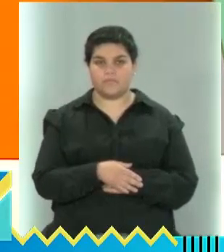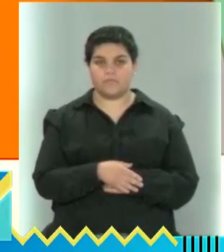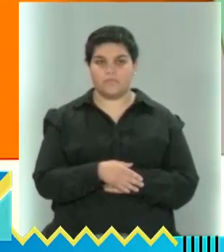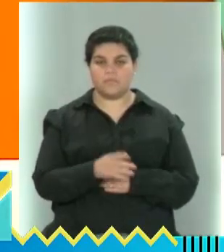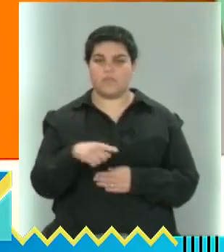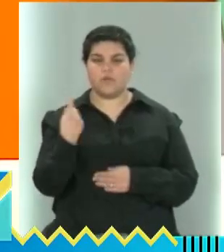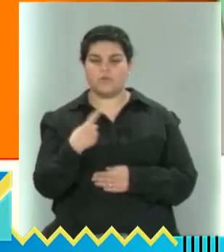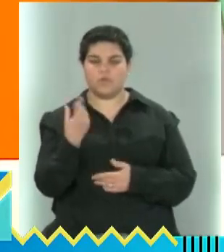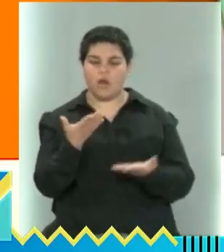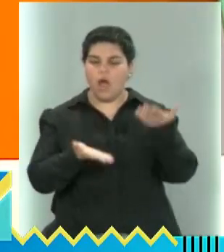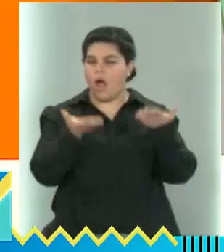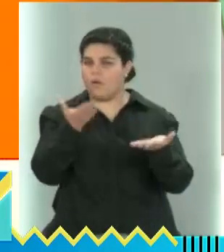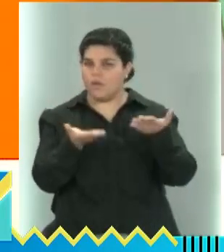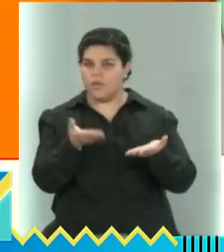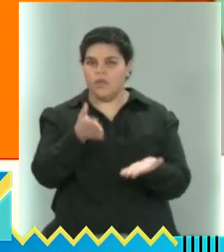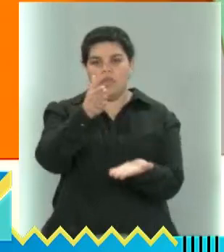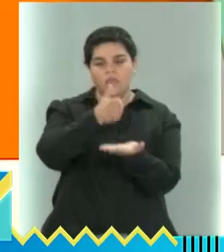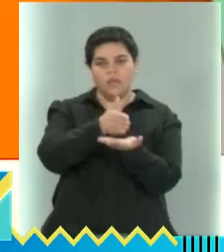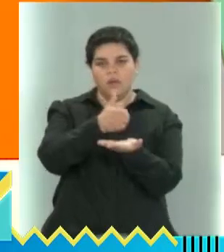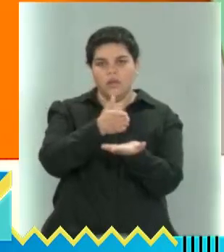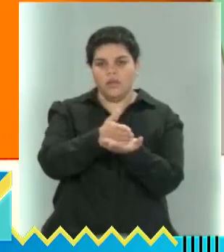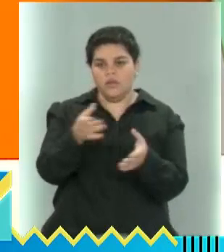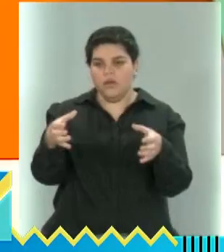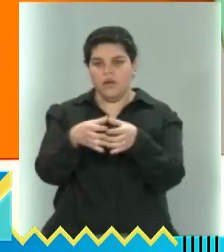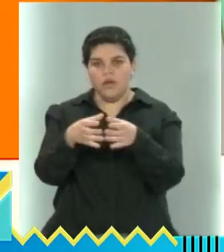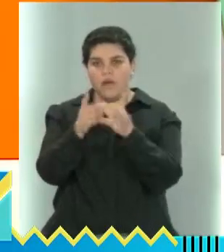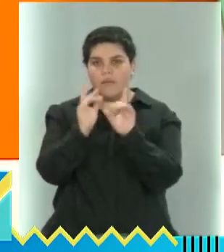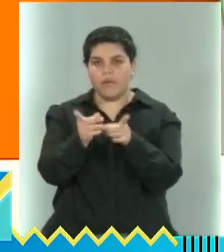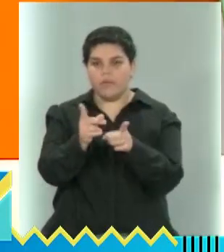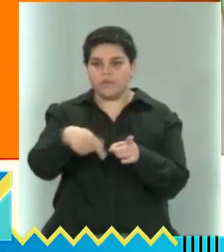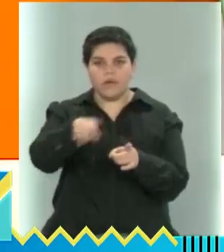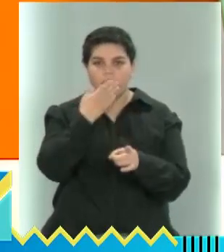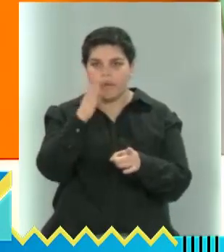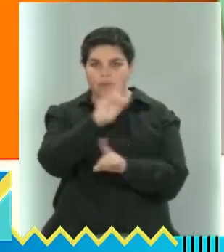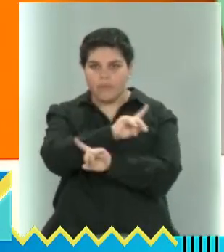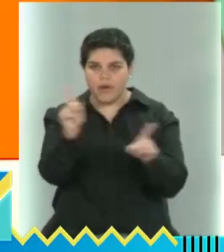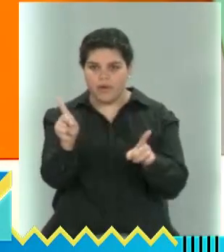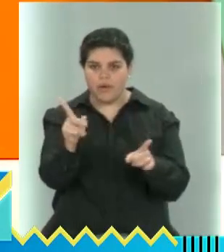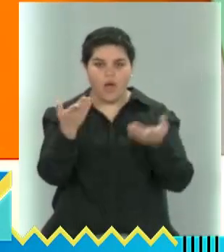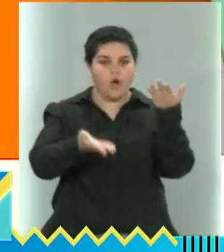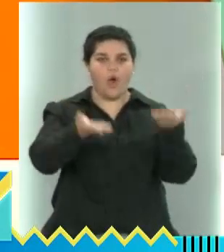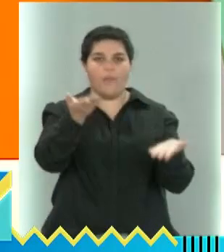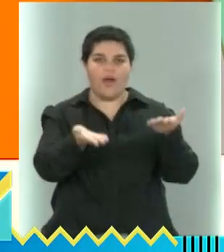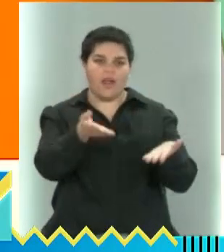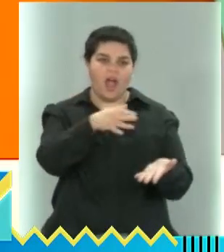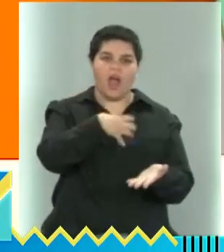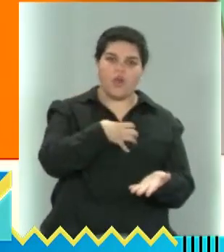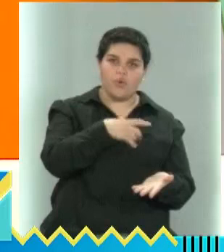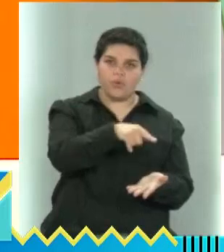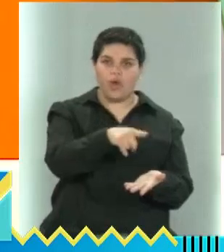pesamos en relación a los derechos vulnerados también del cuerpo docente, que son parte de la vida de nuestros hijos